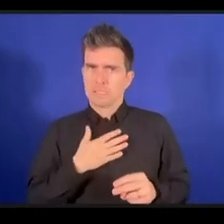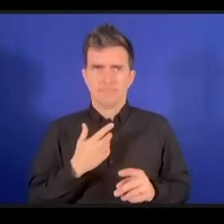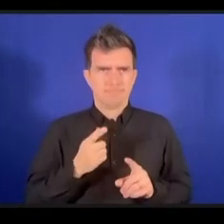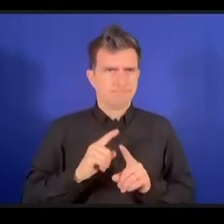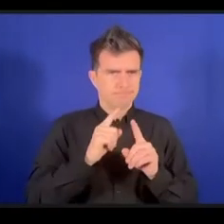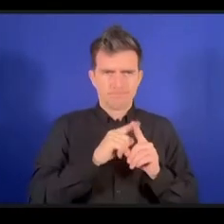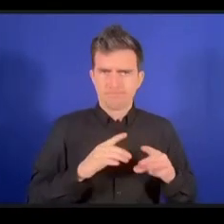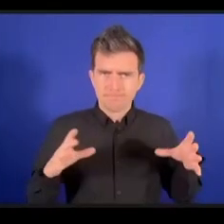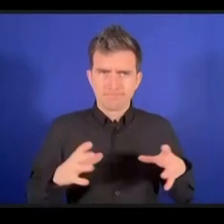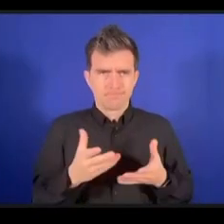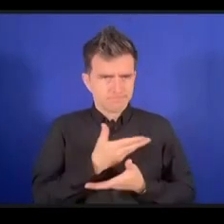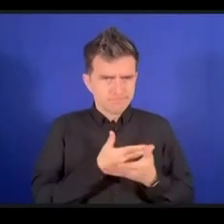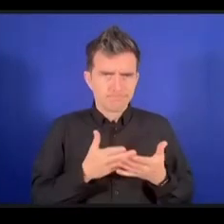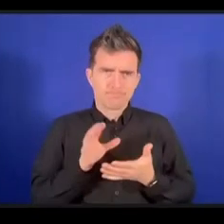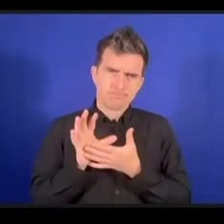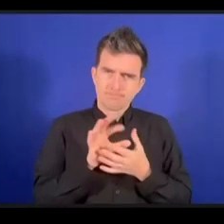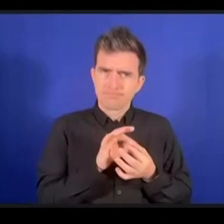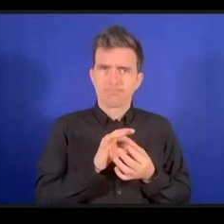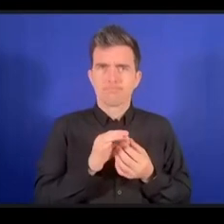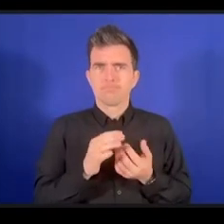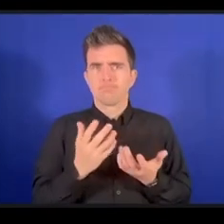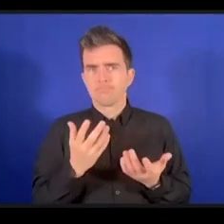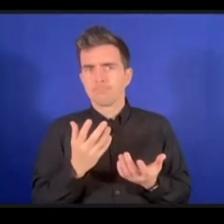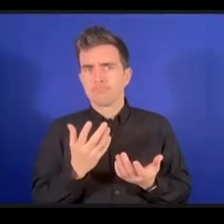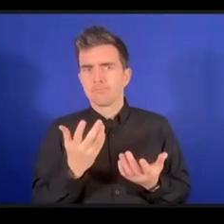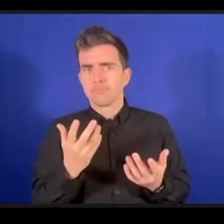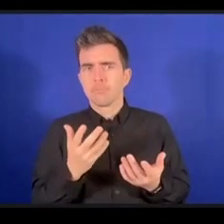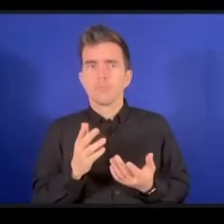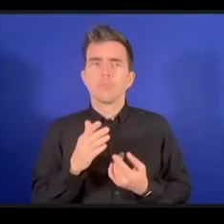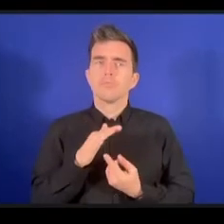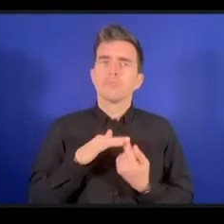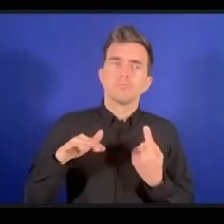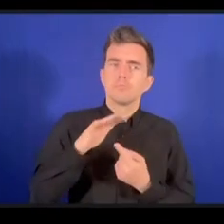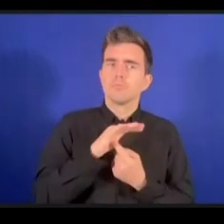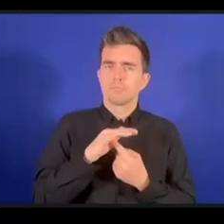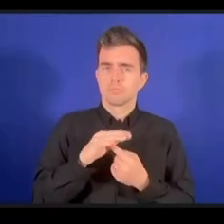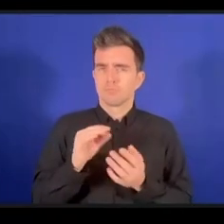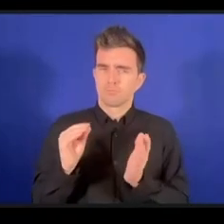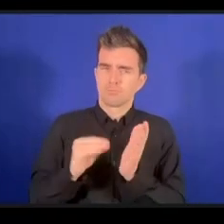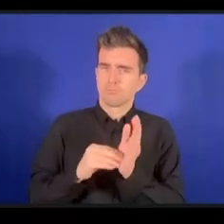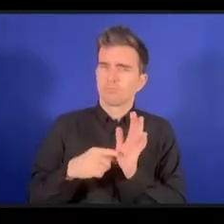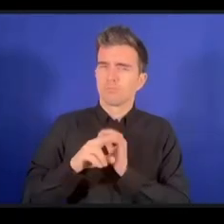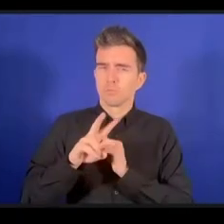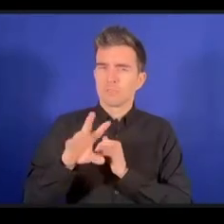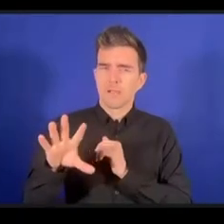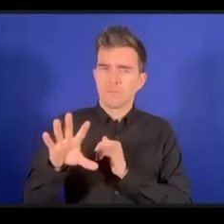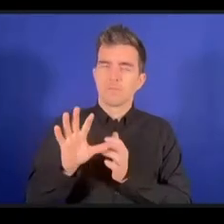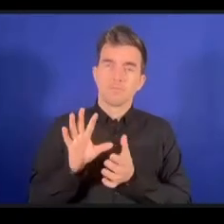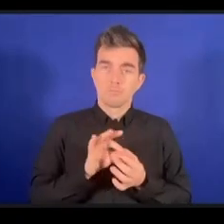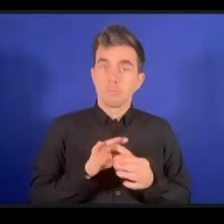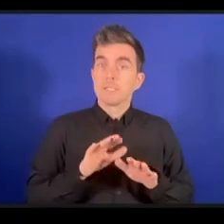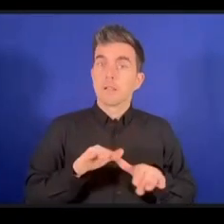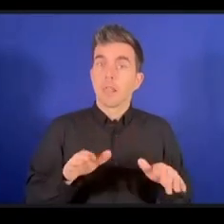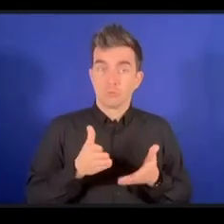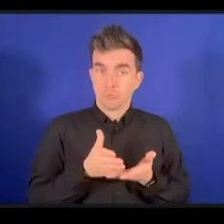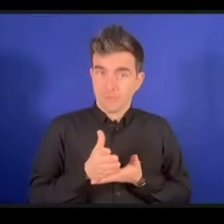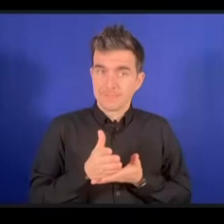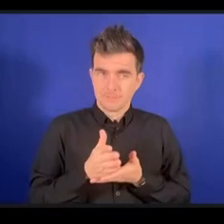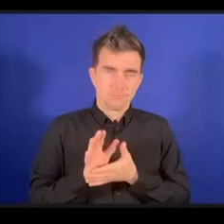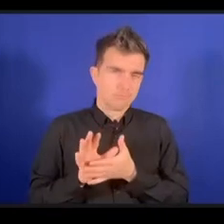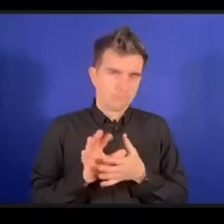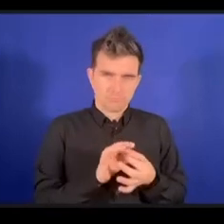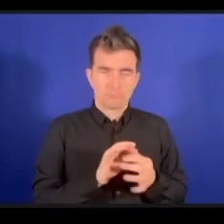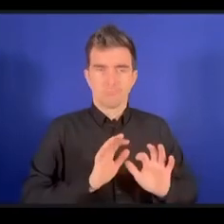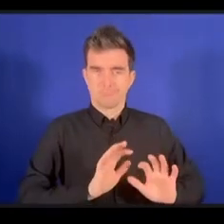contenido del comentario número 25 de la carta de derechos de los niños y creo que es muy